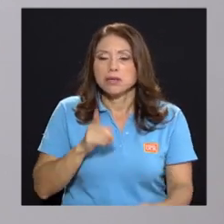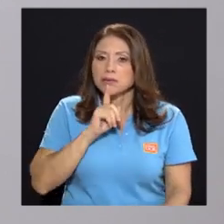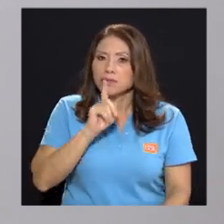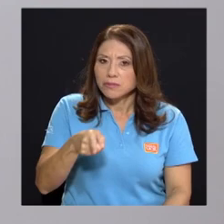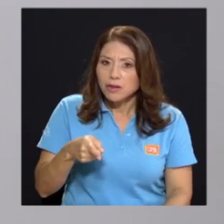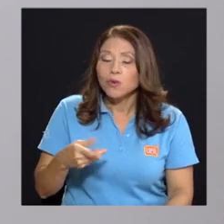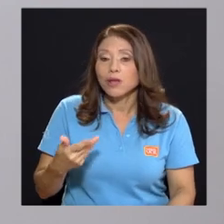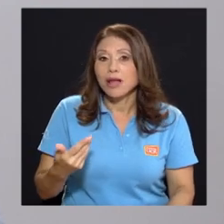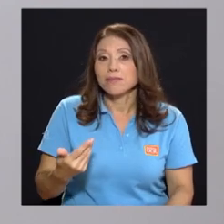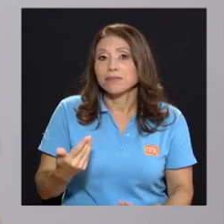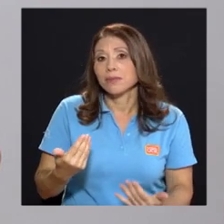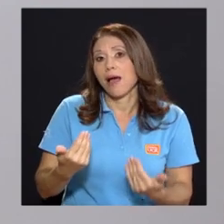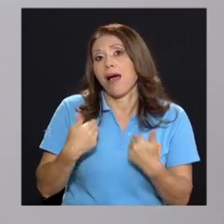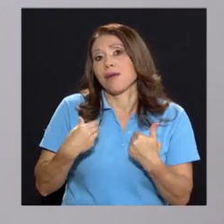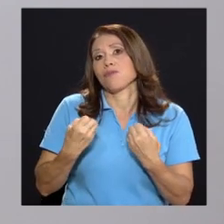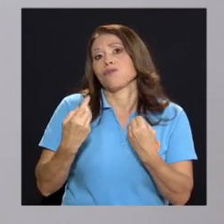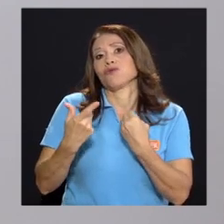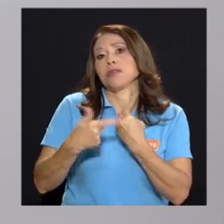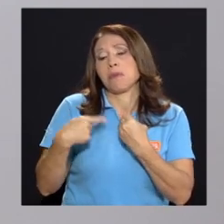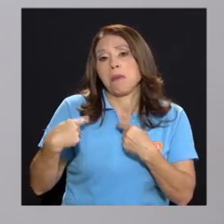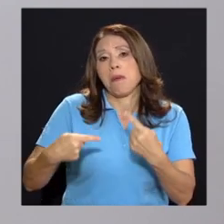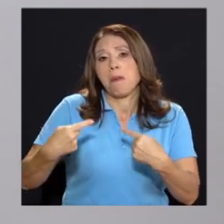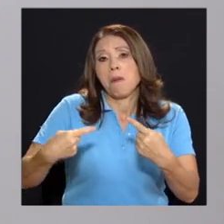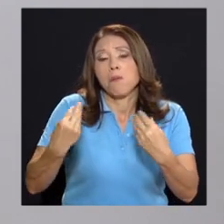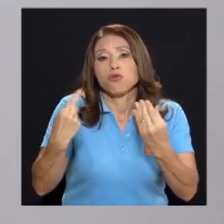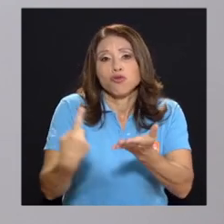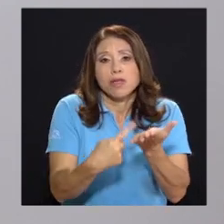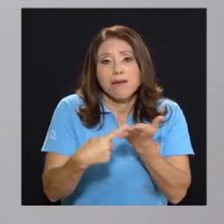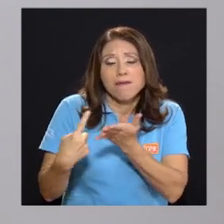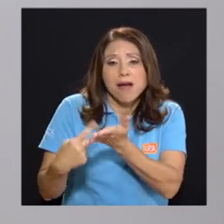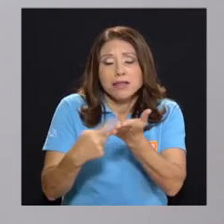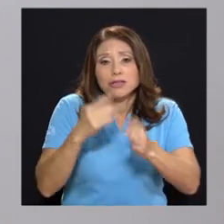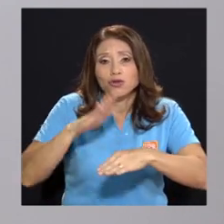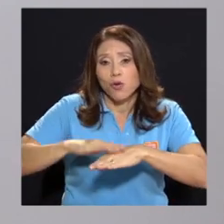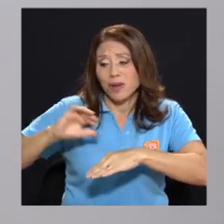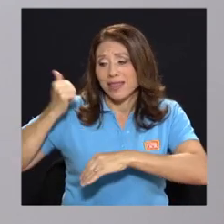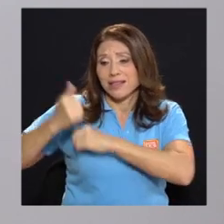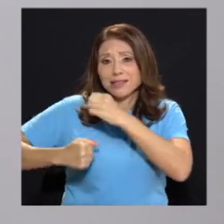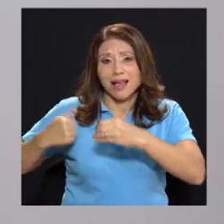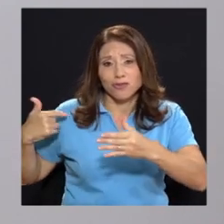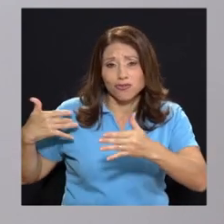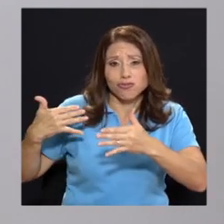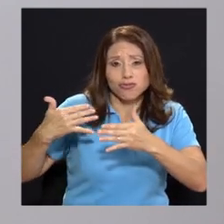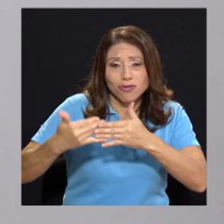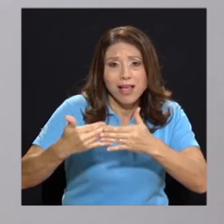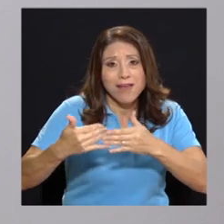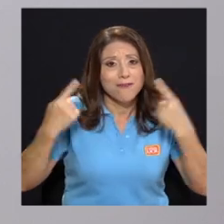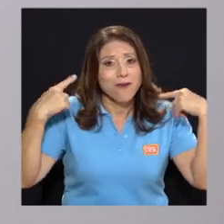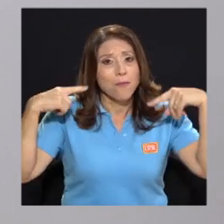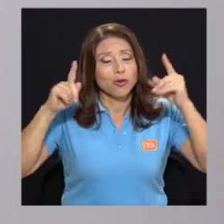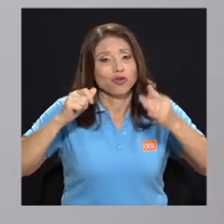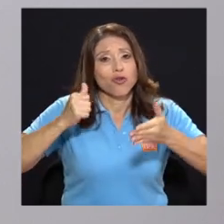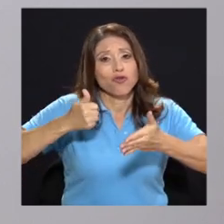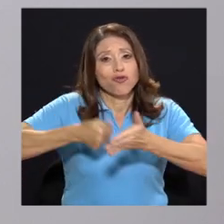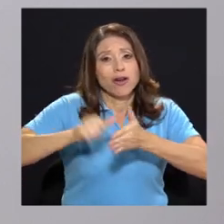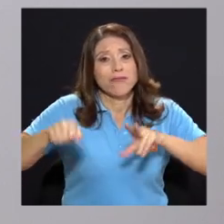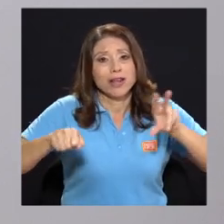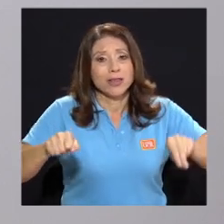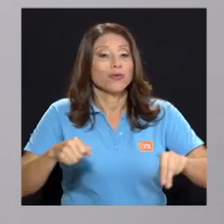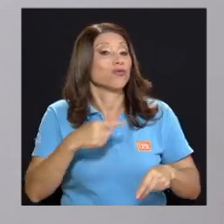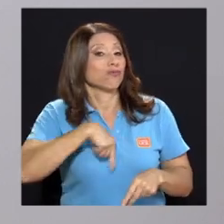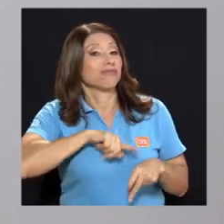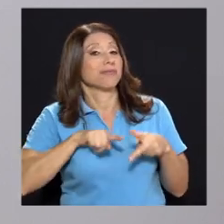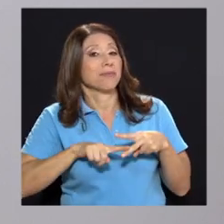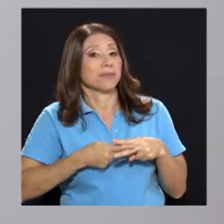hay espacio para mucho debate y mucha discusión con respecto a esos diez años después del famoso referéndum estamos empezando